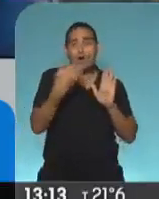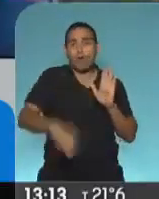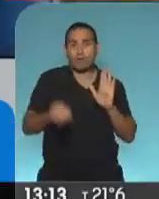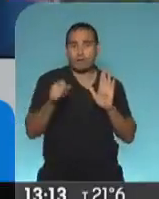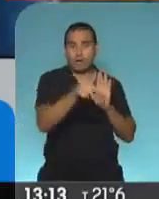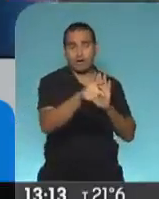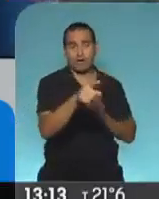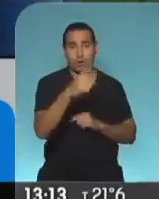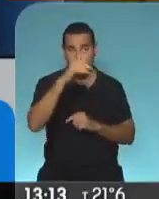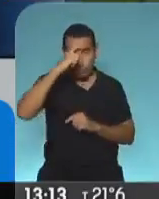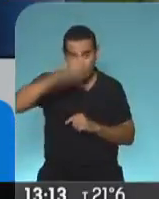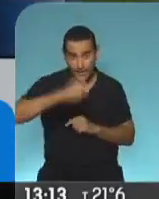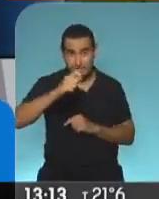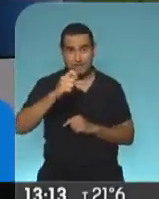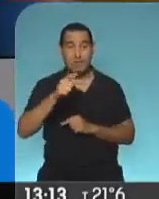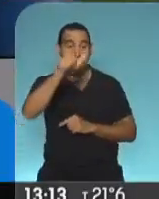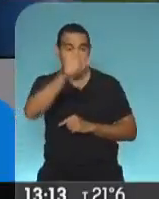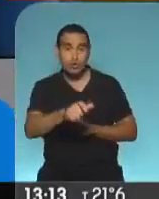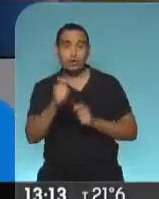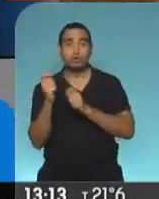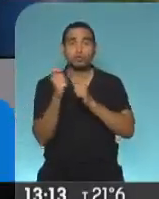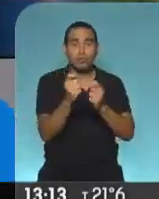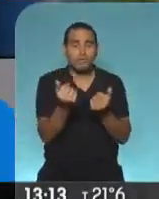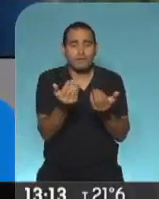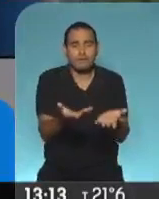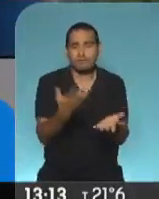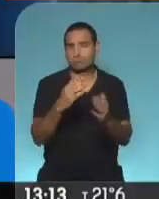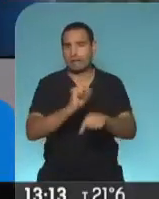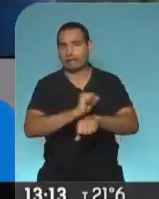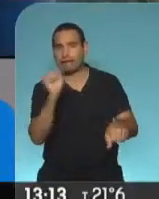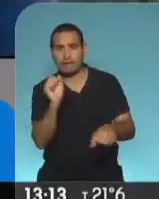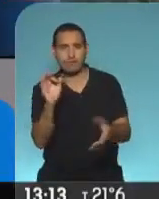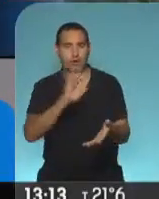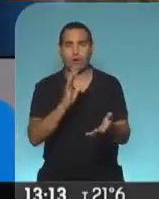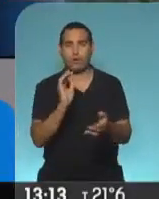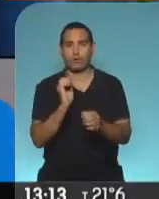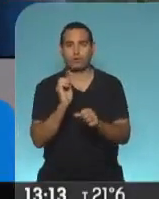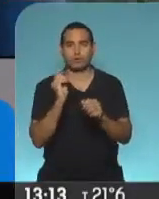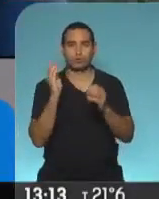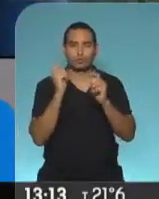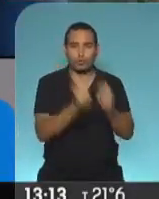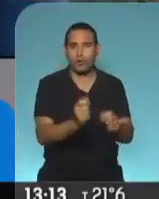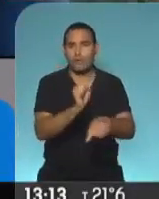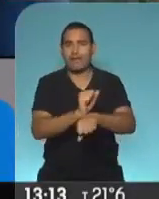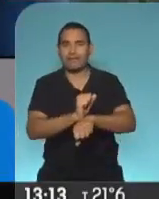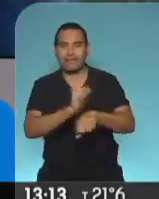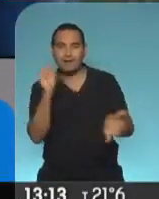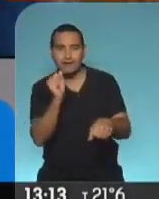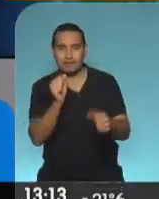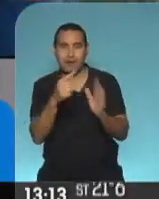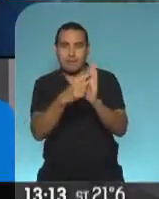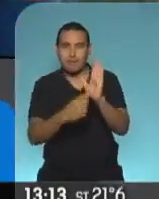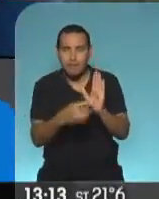jueces antes de conceder cualquier tipo de beneficio, sea libertad condicional, libertad asistida, salidas transitorias o